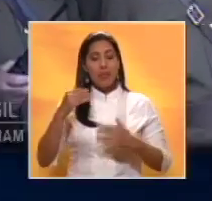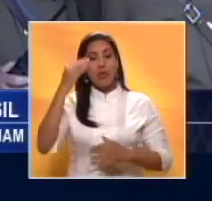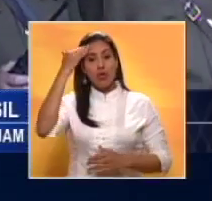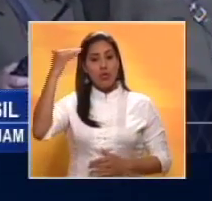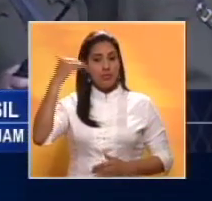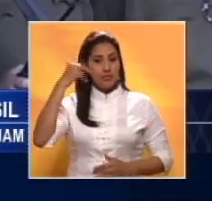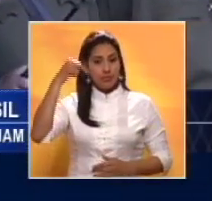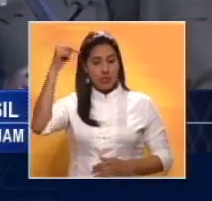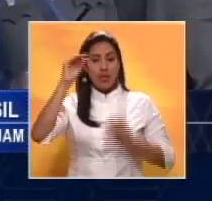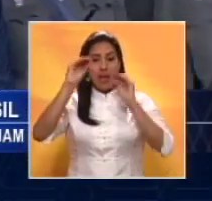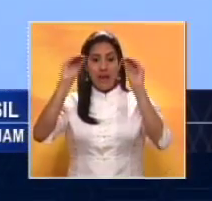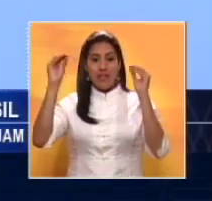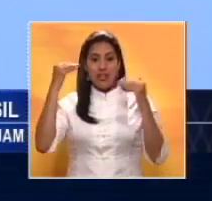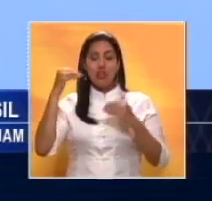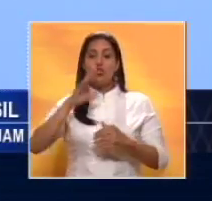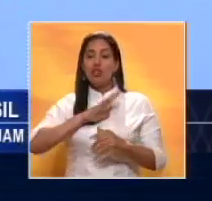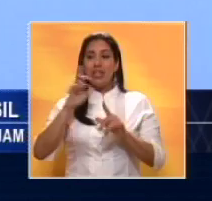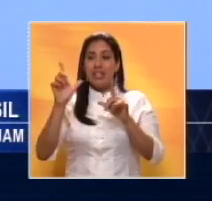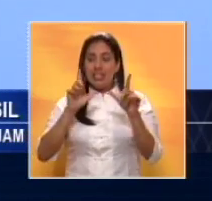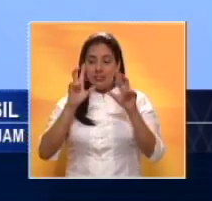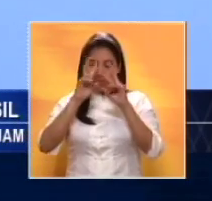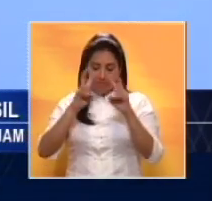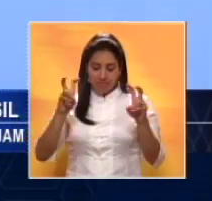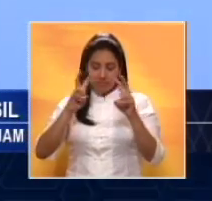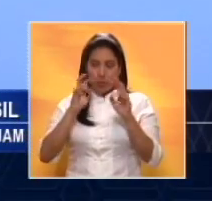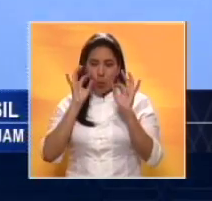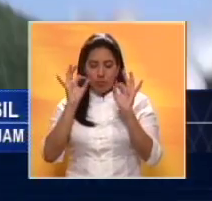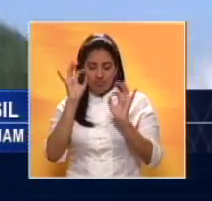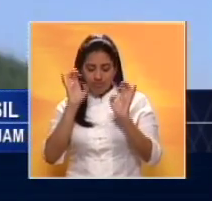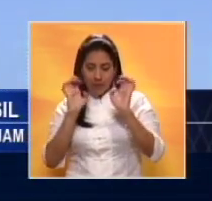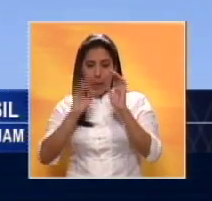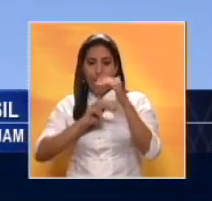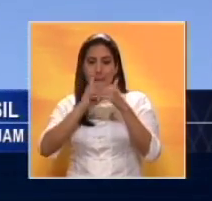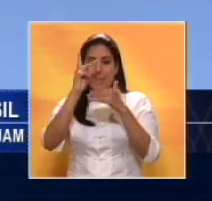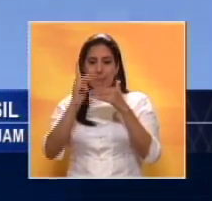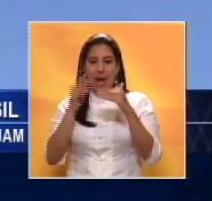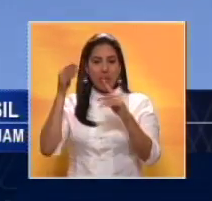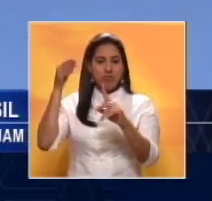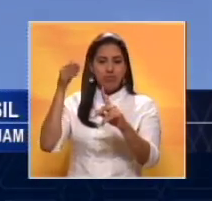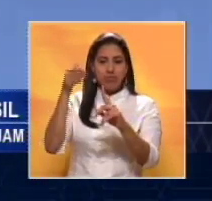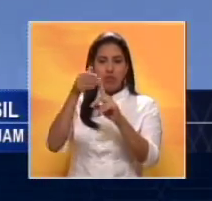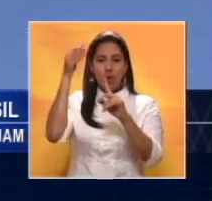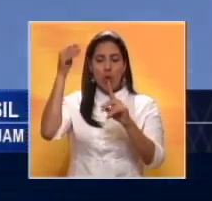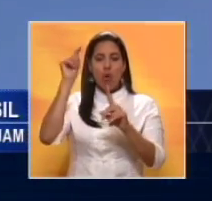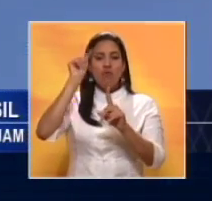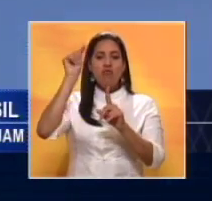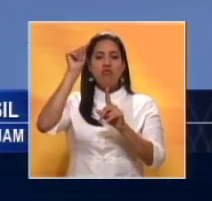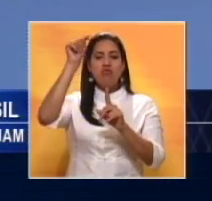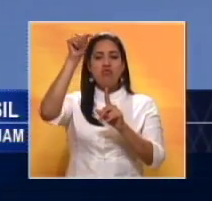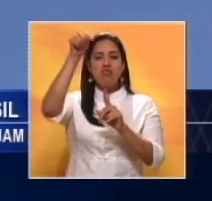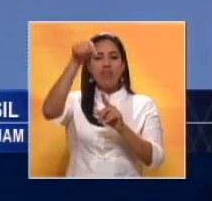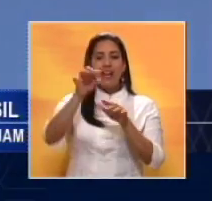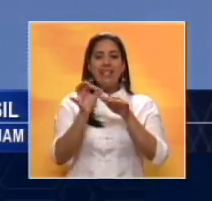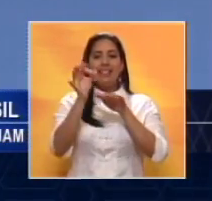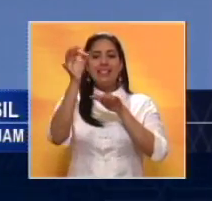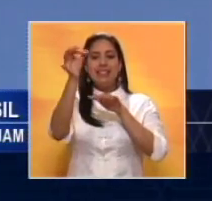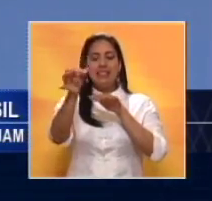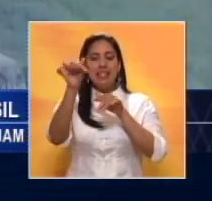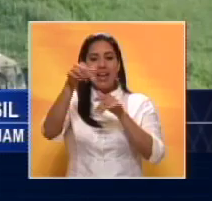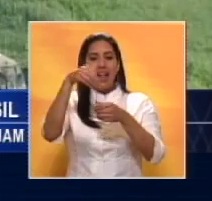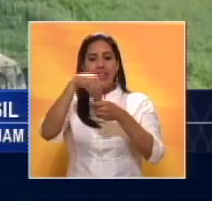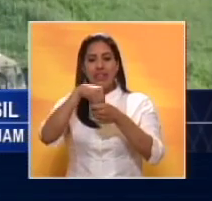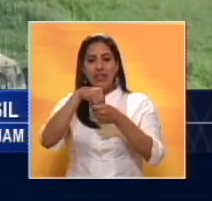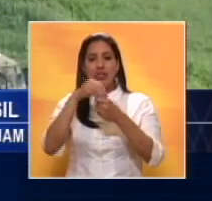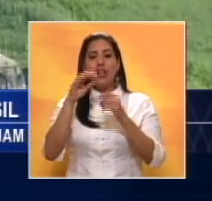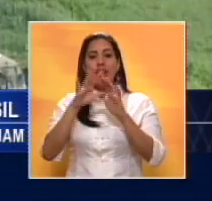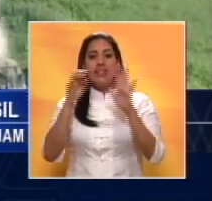Corea del Norte manifestó que está examinando cuidadosamente un plan para atacar con misiles a la isla Guam, uno